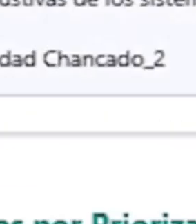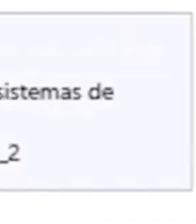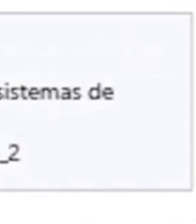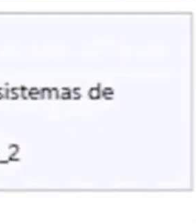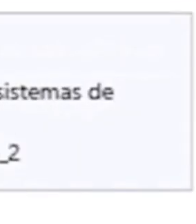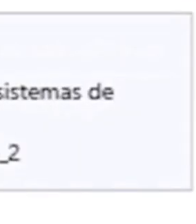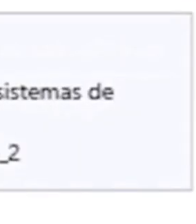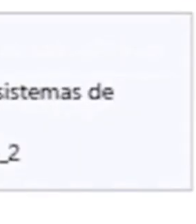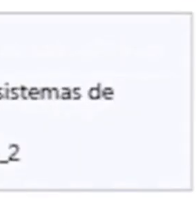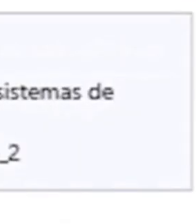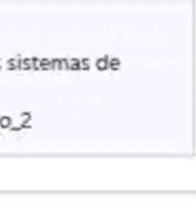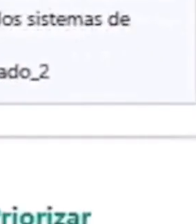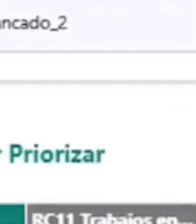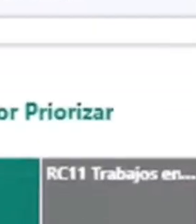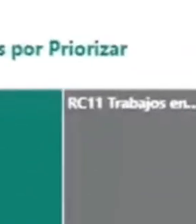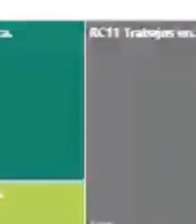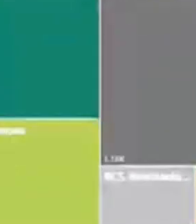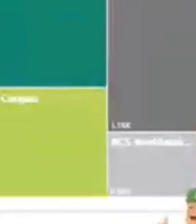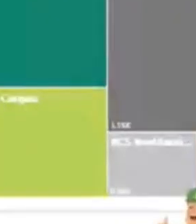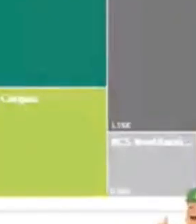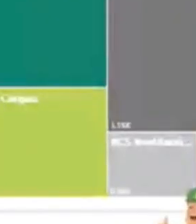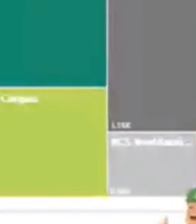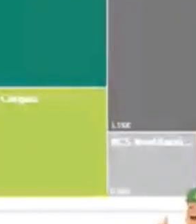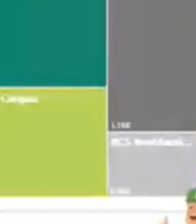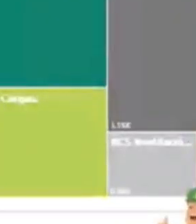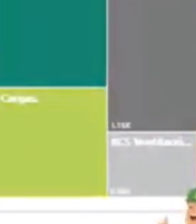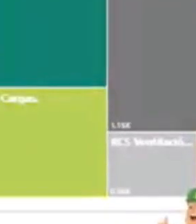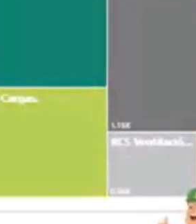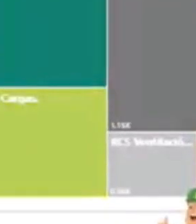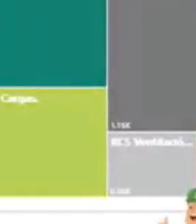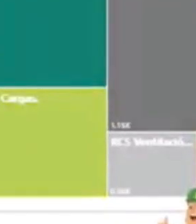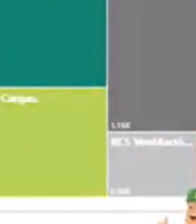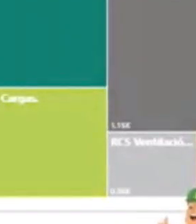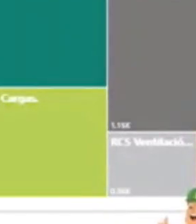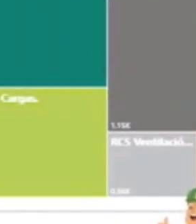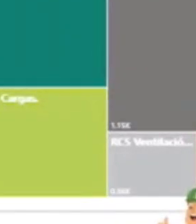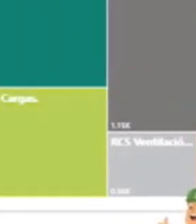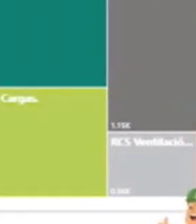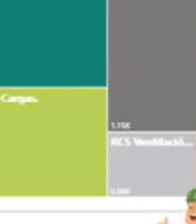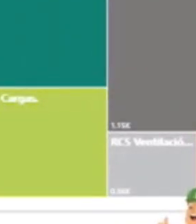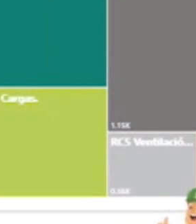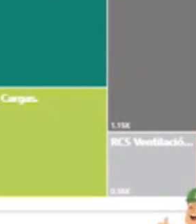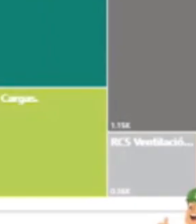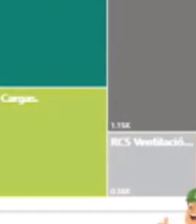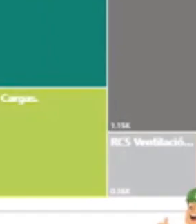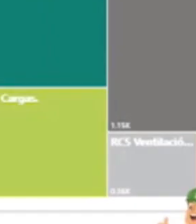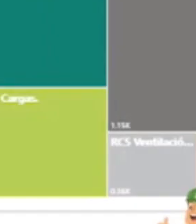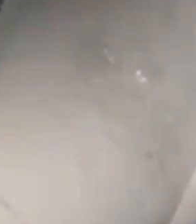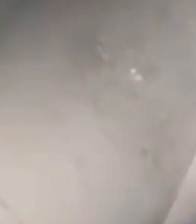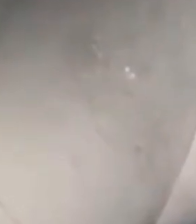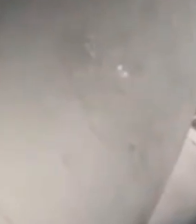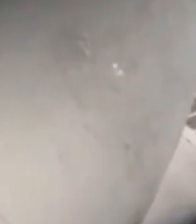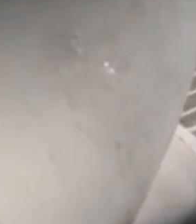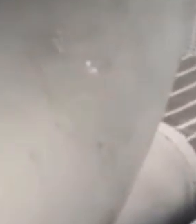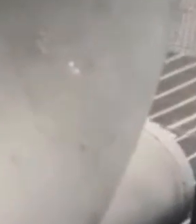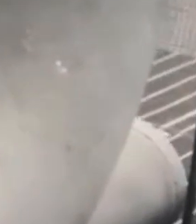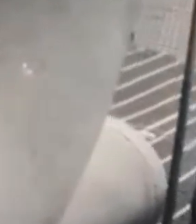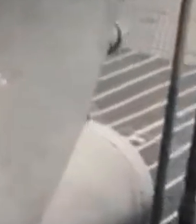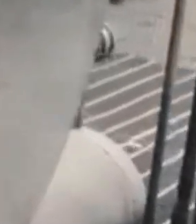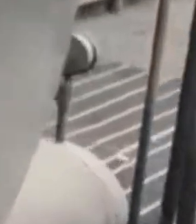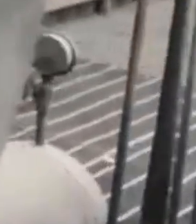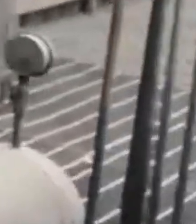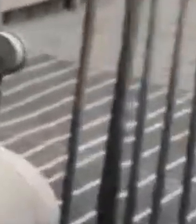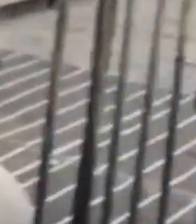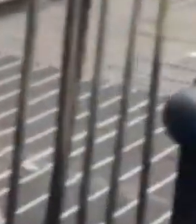avances y recomendaciones, visualizando en segundos desviaciones, atrasos y controles críticos. Y